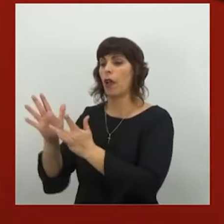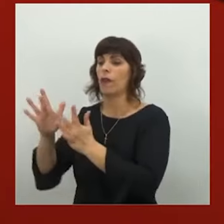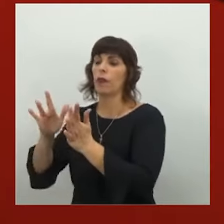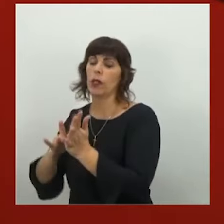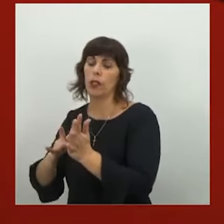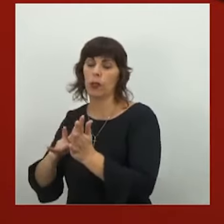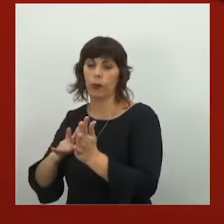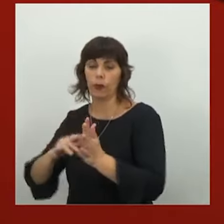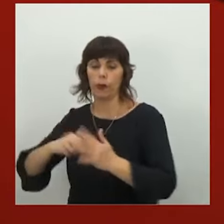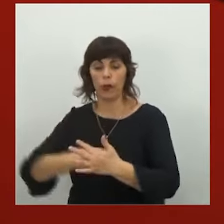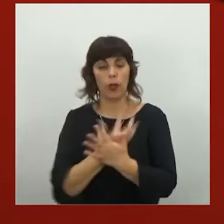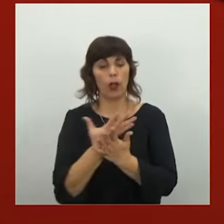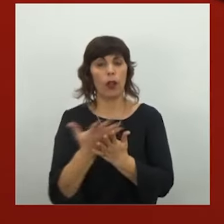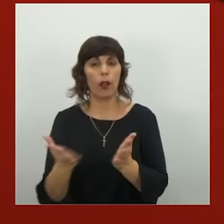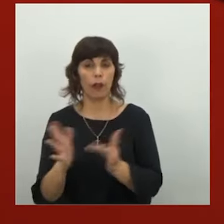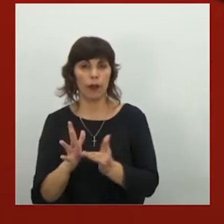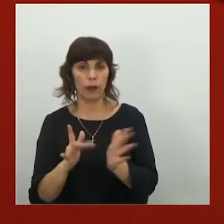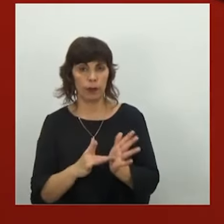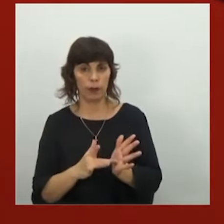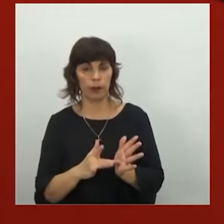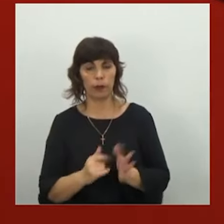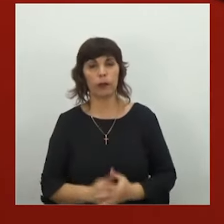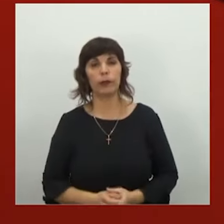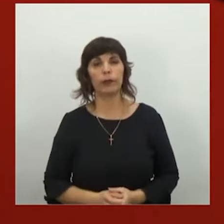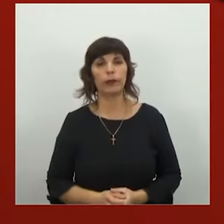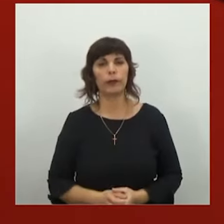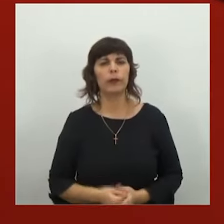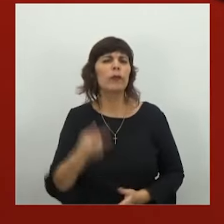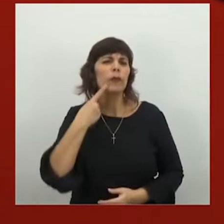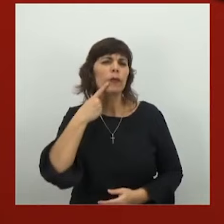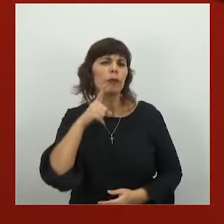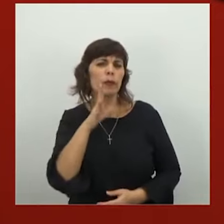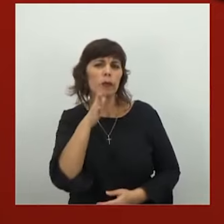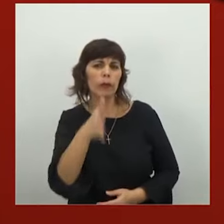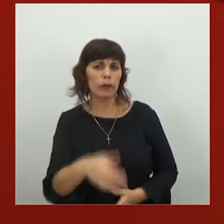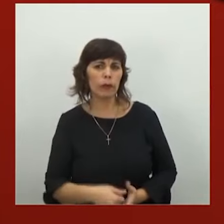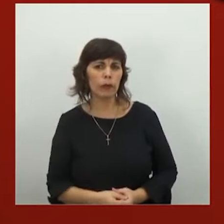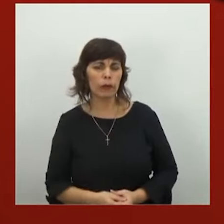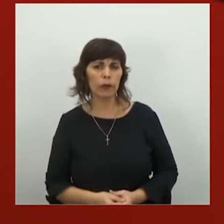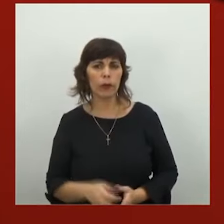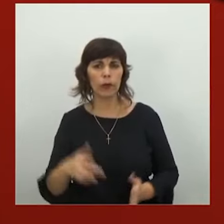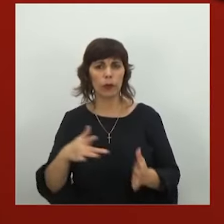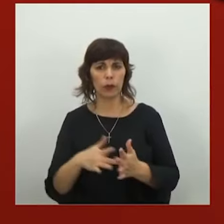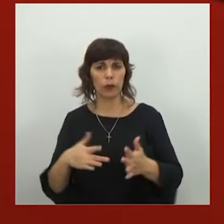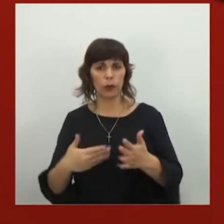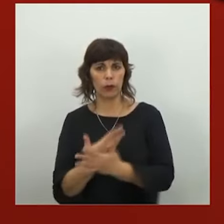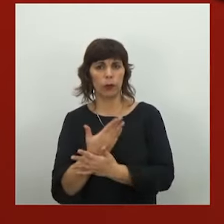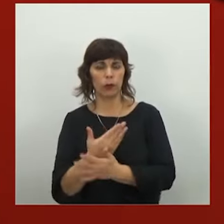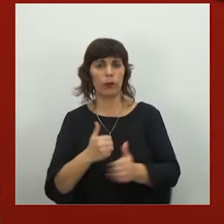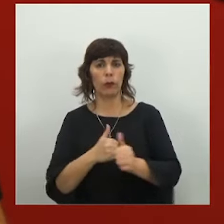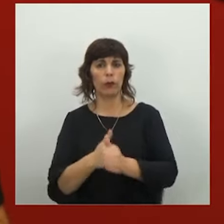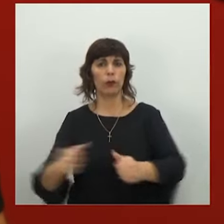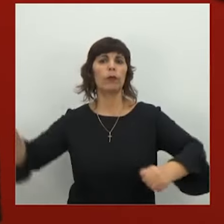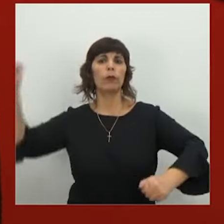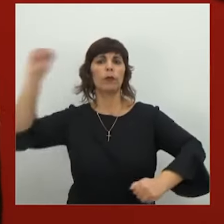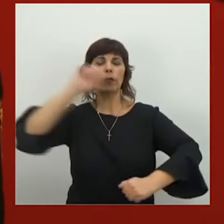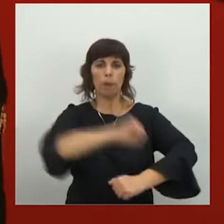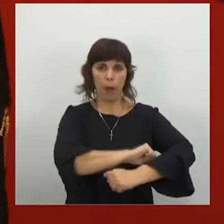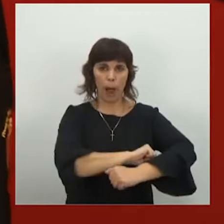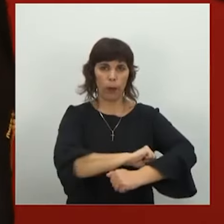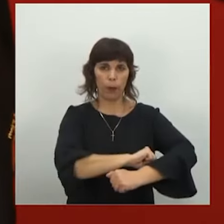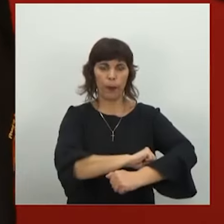de Jesucristo, la gracia. ¿Por qué digo esto? Porque un día, cuando el apóstol Pablo estaba